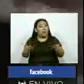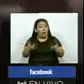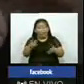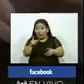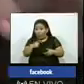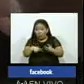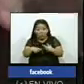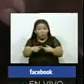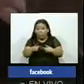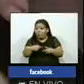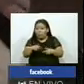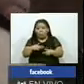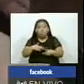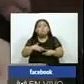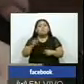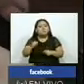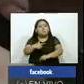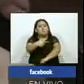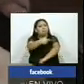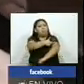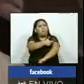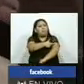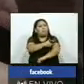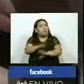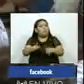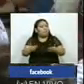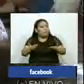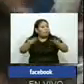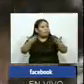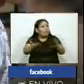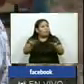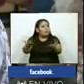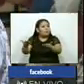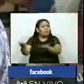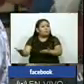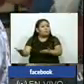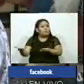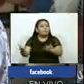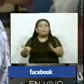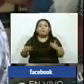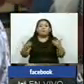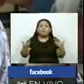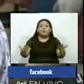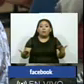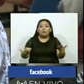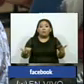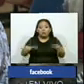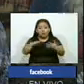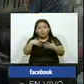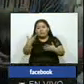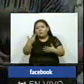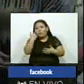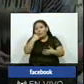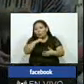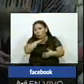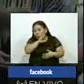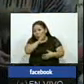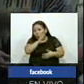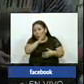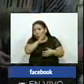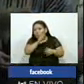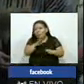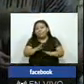estén al día y con esto pues ayudar a que no aparezcan enfermedades que son